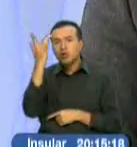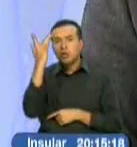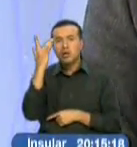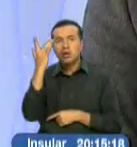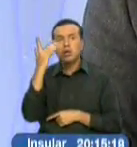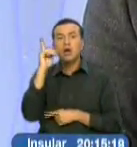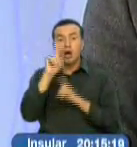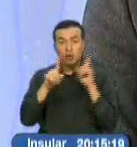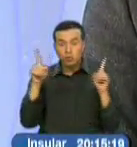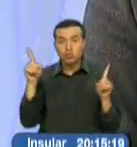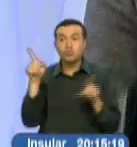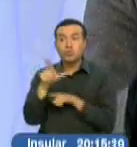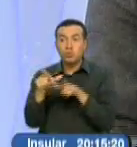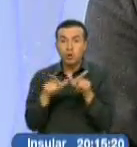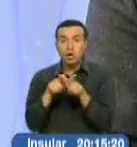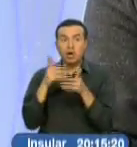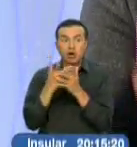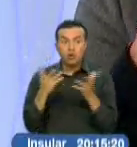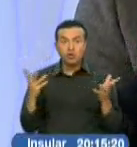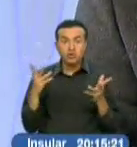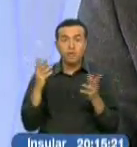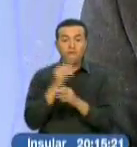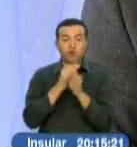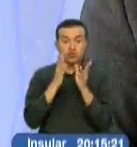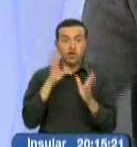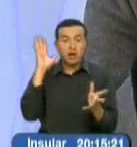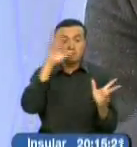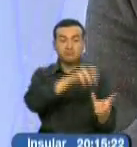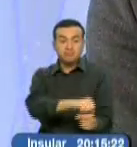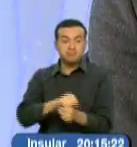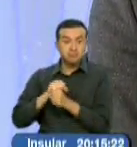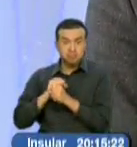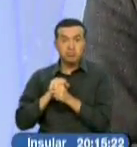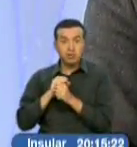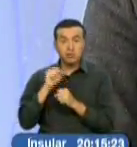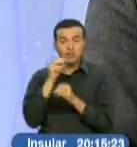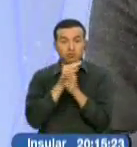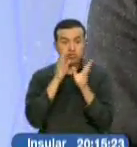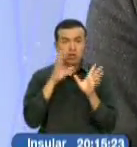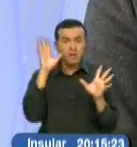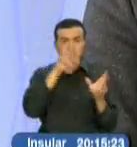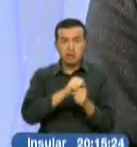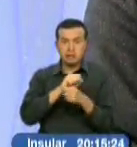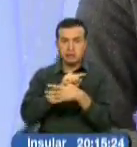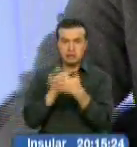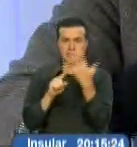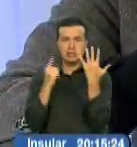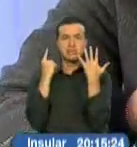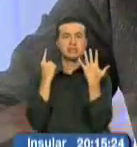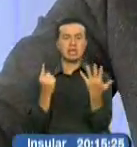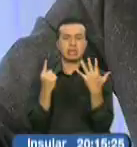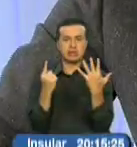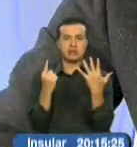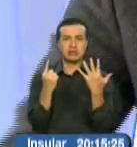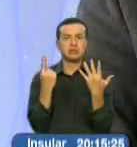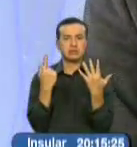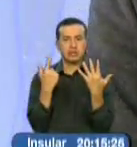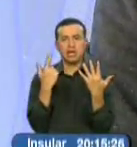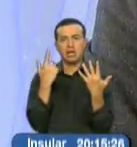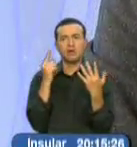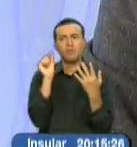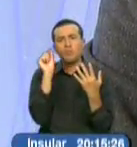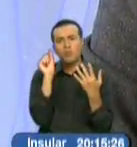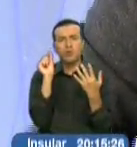sustracción violenta arranchando a nuestros funcionarios ese material electoral en 6 casos puntuales. O sea, es un tema bastante marginal, pero